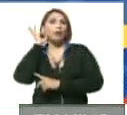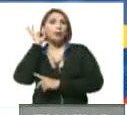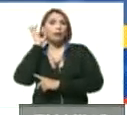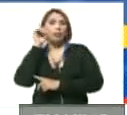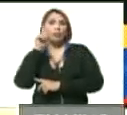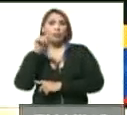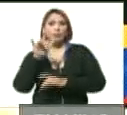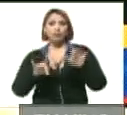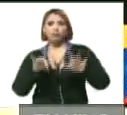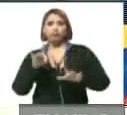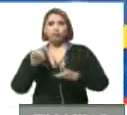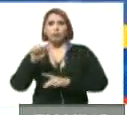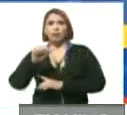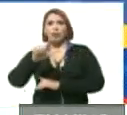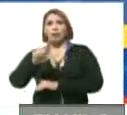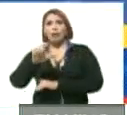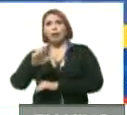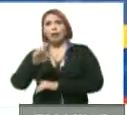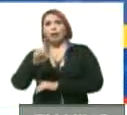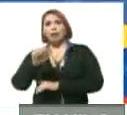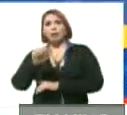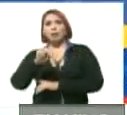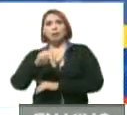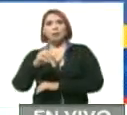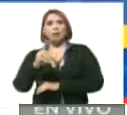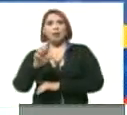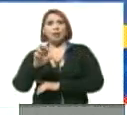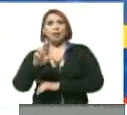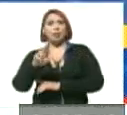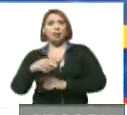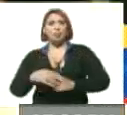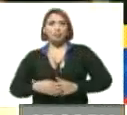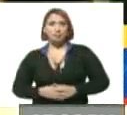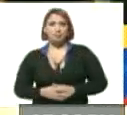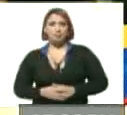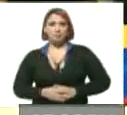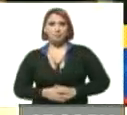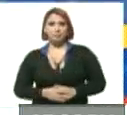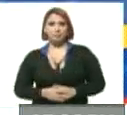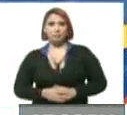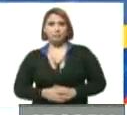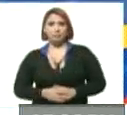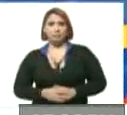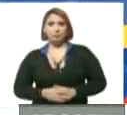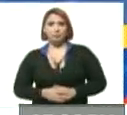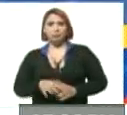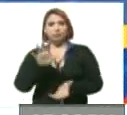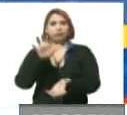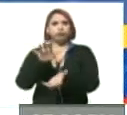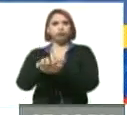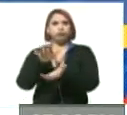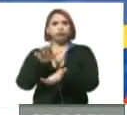secretario Alexander Mimú Vargas, de Cocodrilos de Caracas.